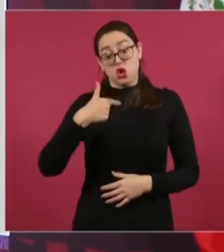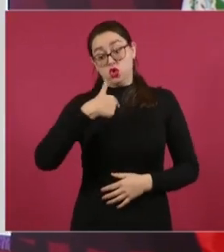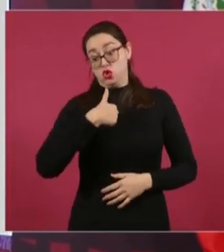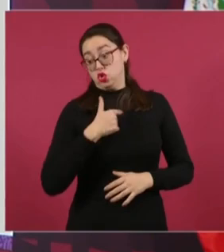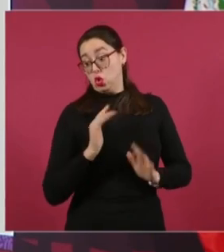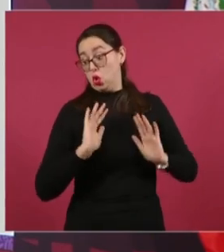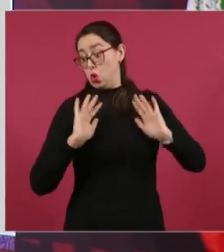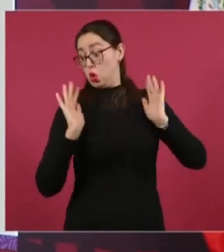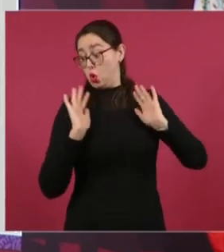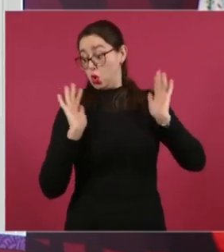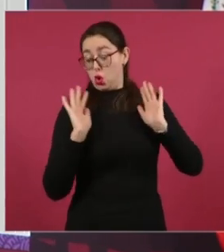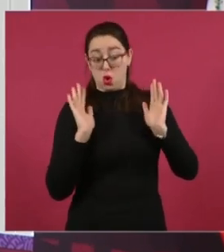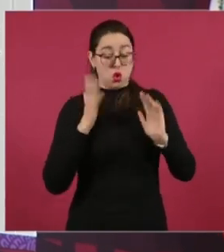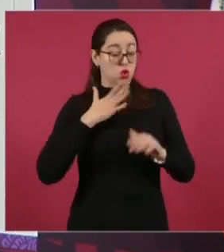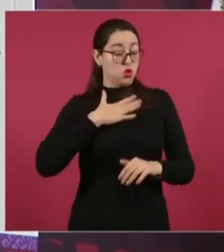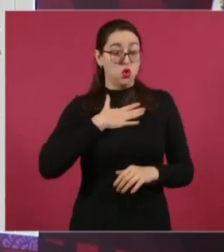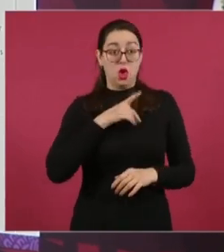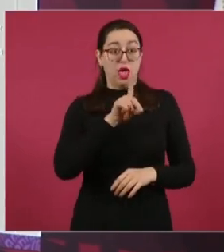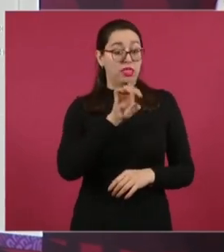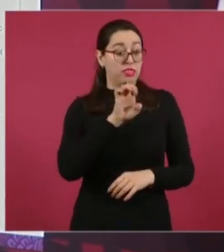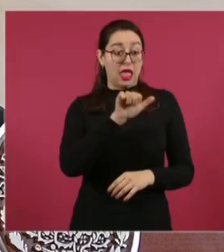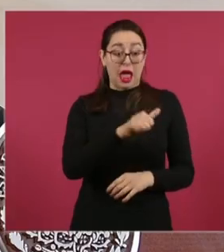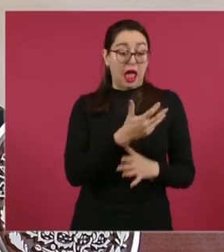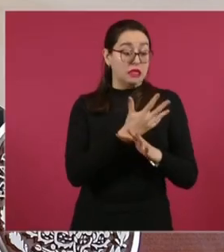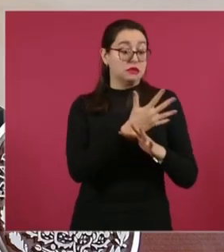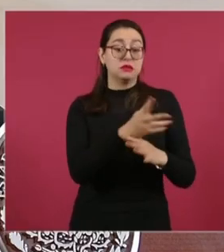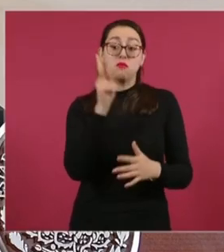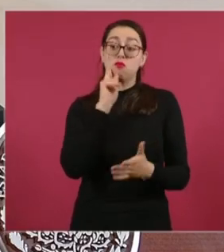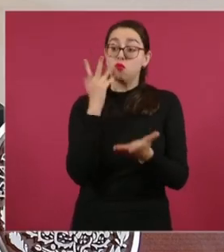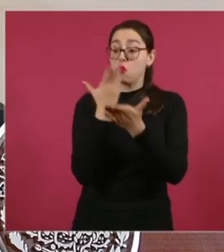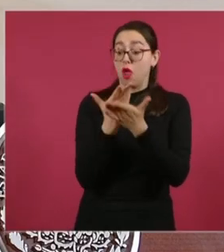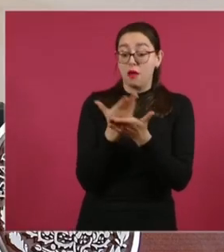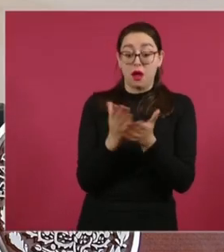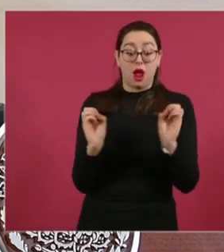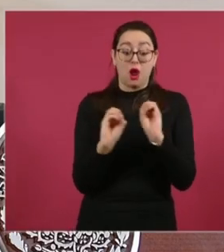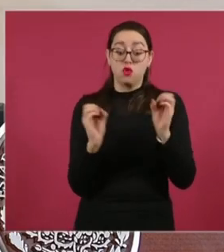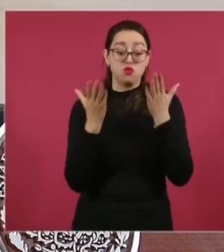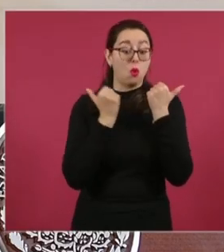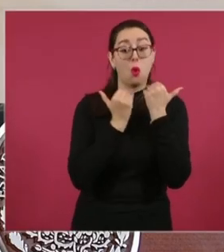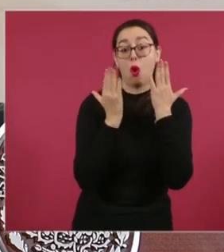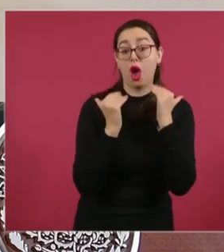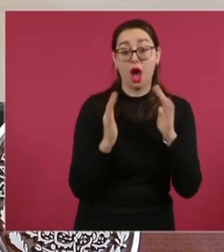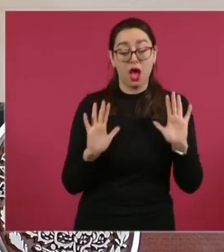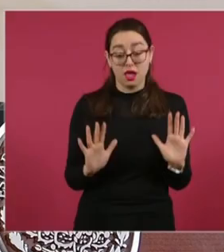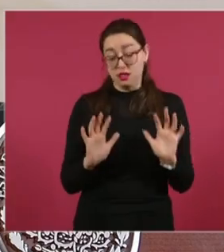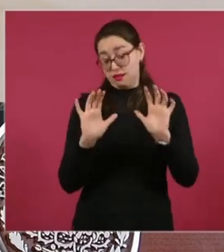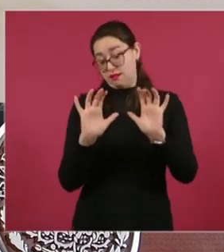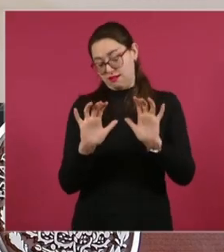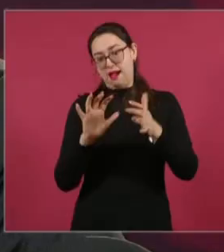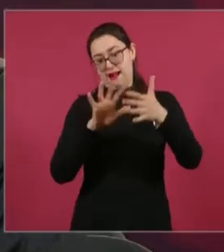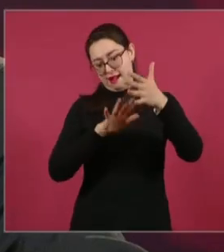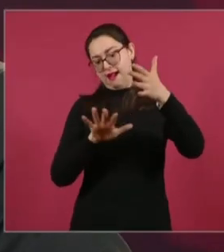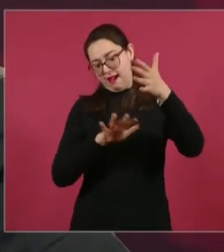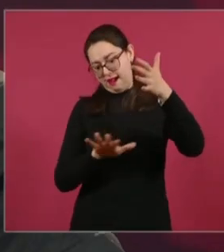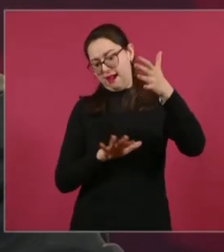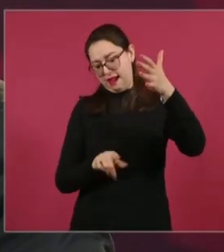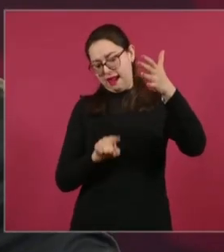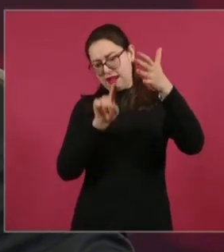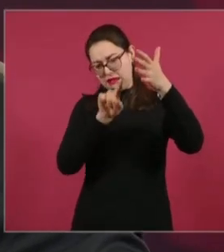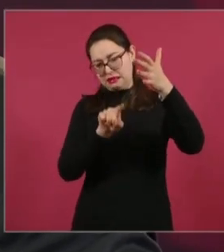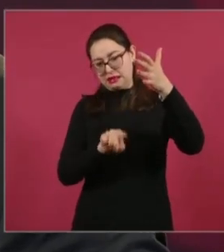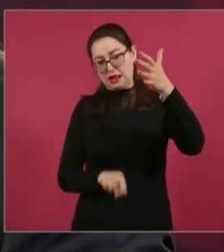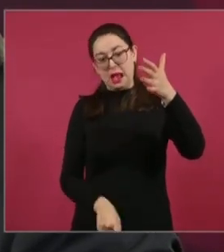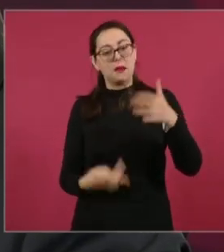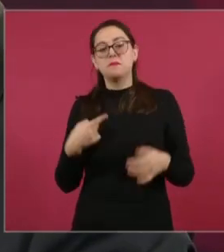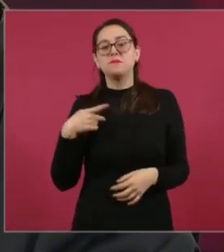pero la calumnia cuando no mancha tizna, y